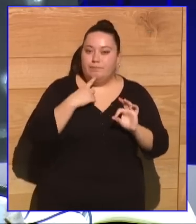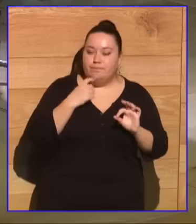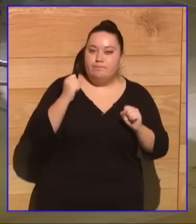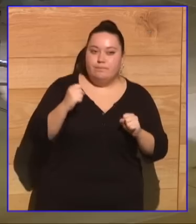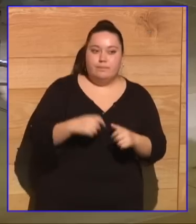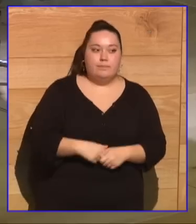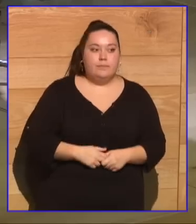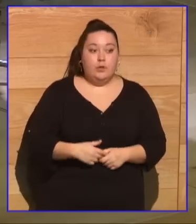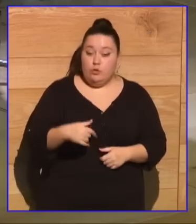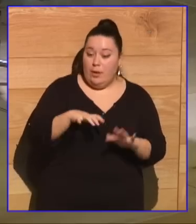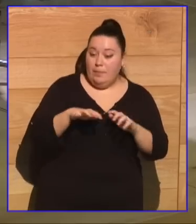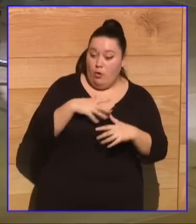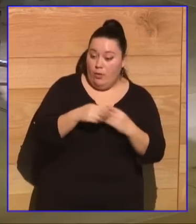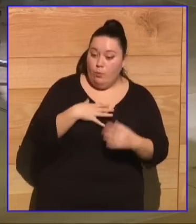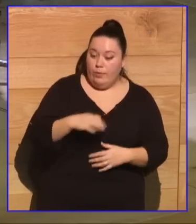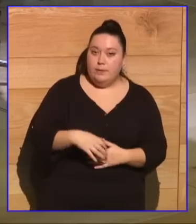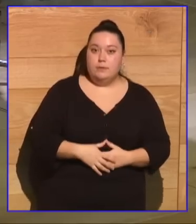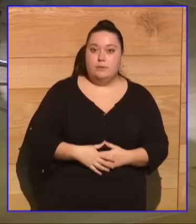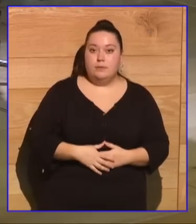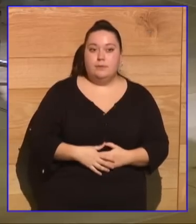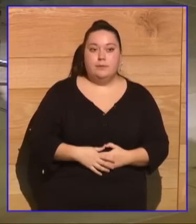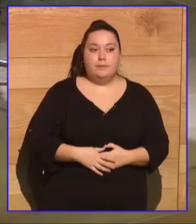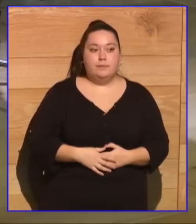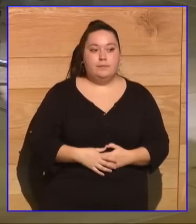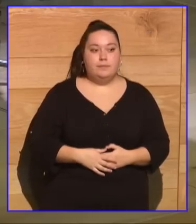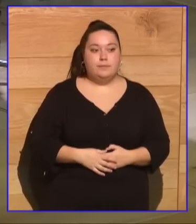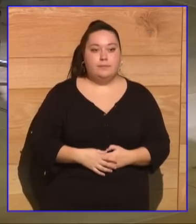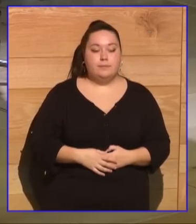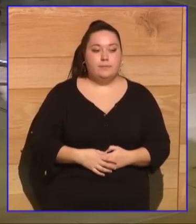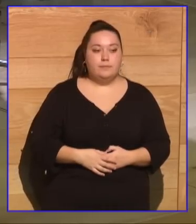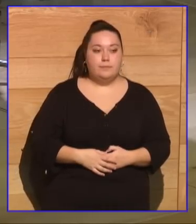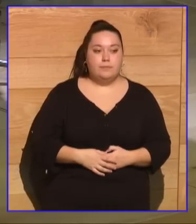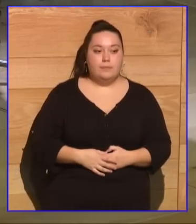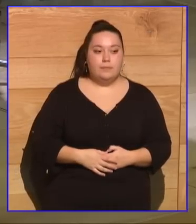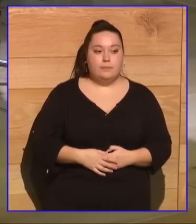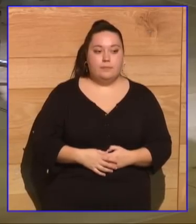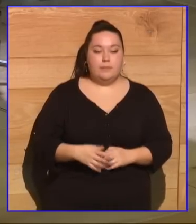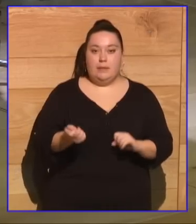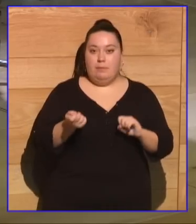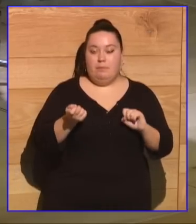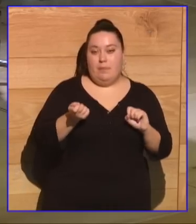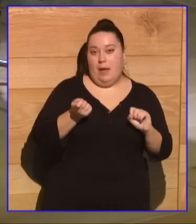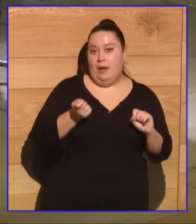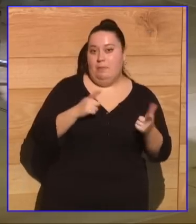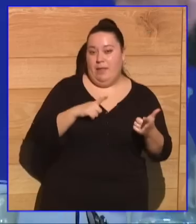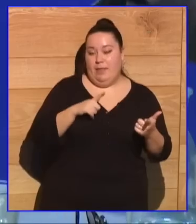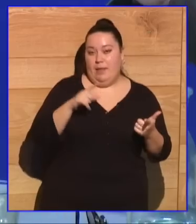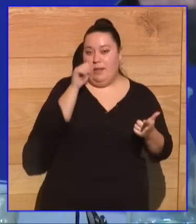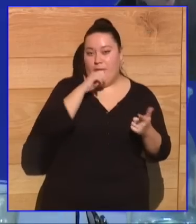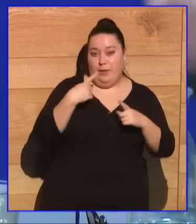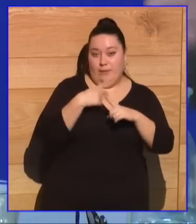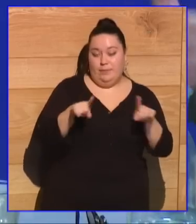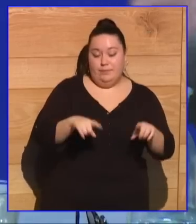¿Lo puedes hacer al piano? Esto lo está haciendo, ¿no? Lo está haciendo con el iPad. Bueno, eso está entre Terminator y una bulería, por otro lado, pero